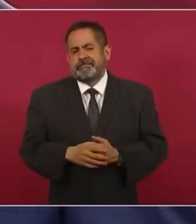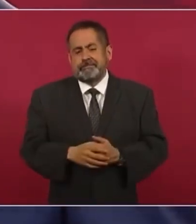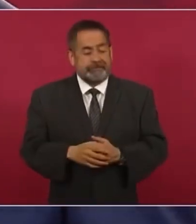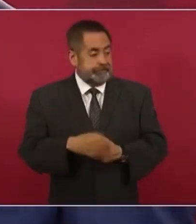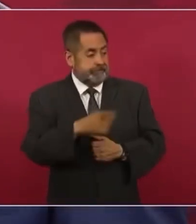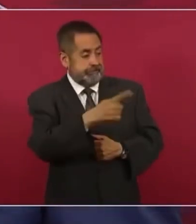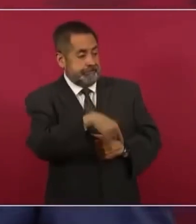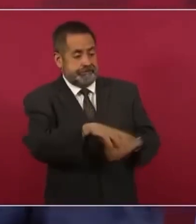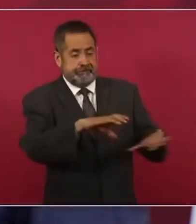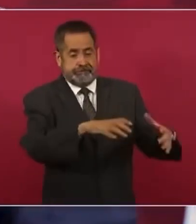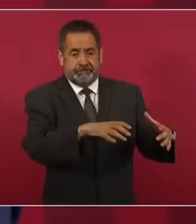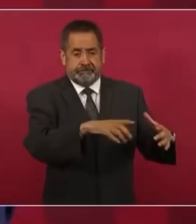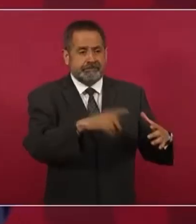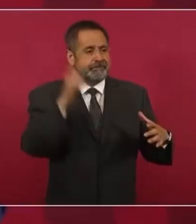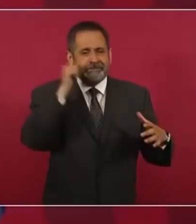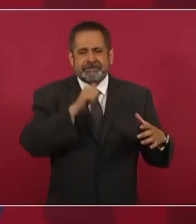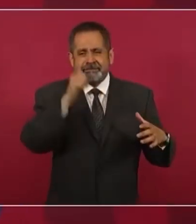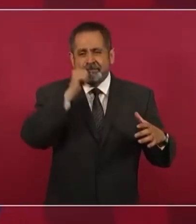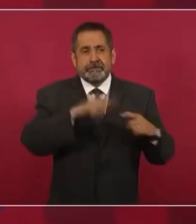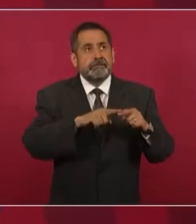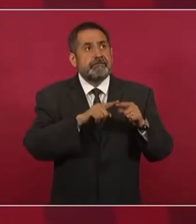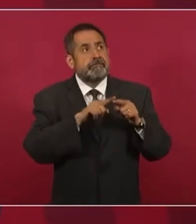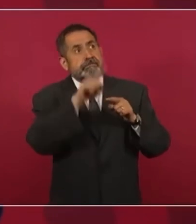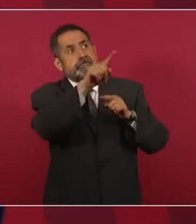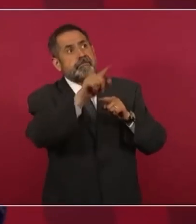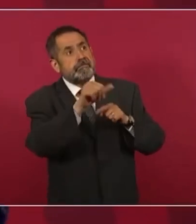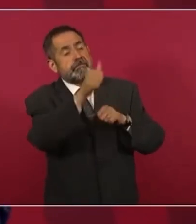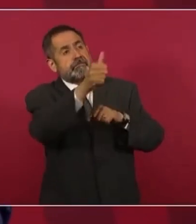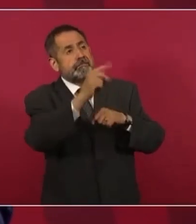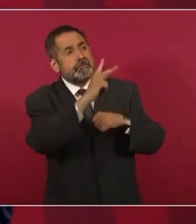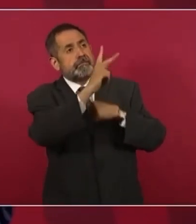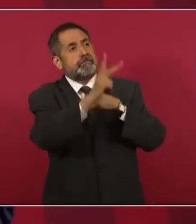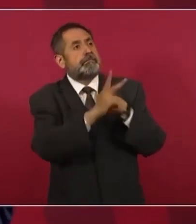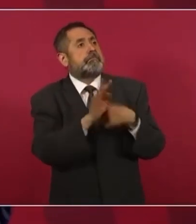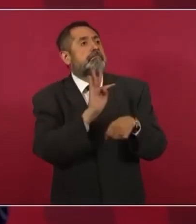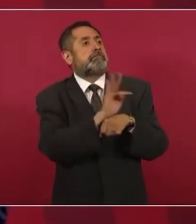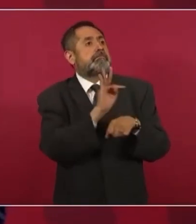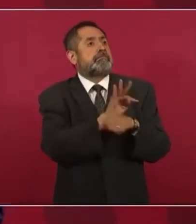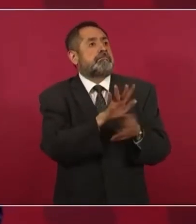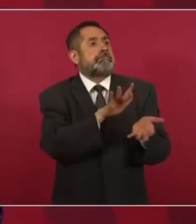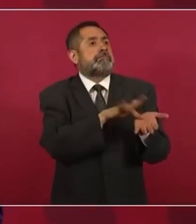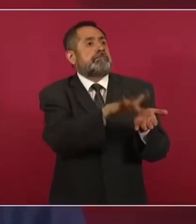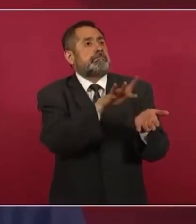siempre han ido al extranjero o siempre han apoyado